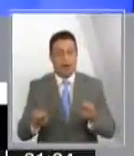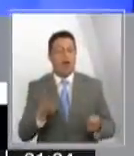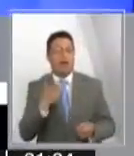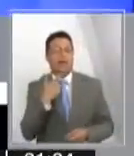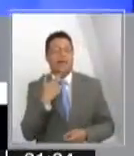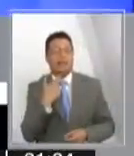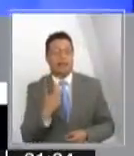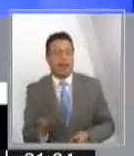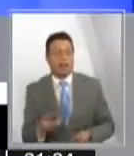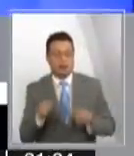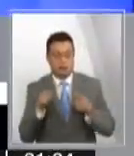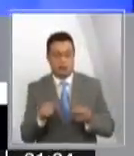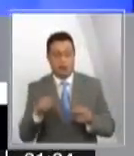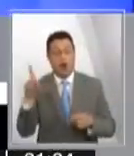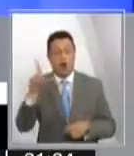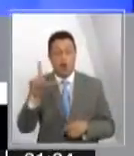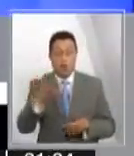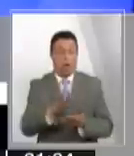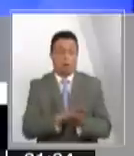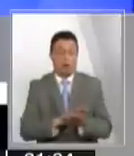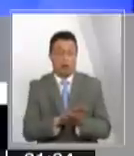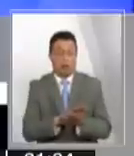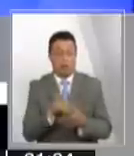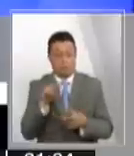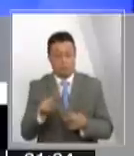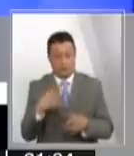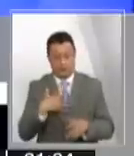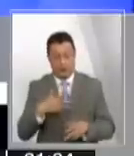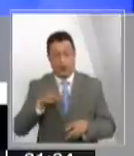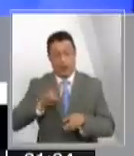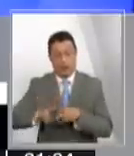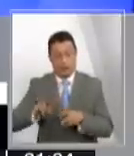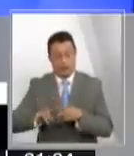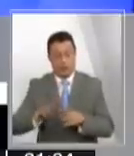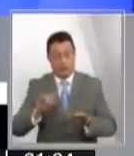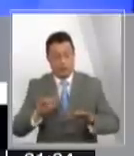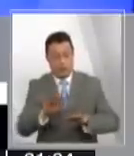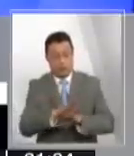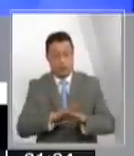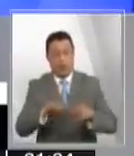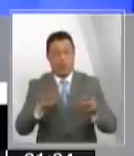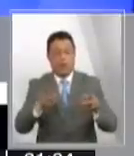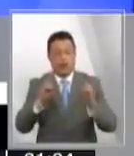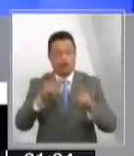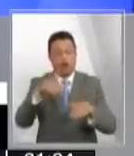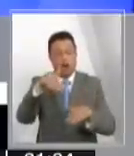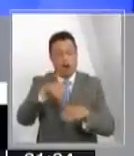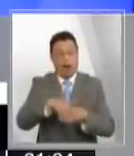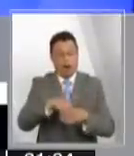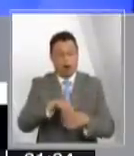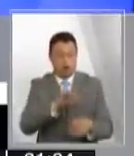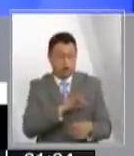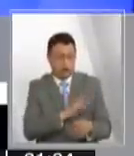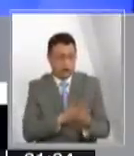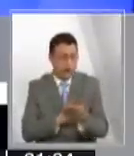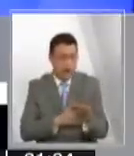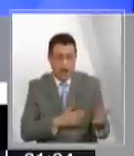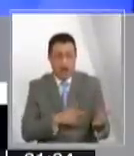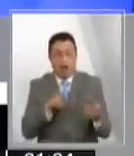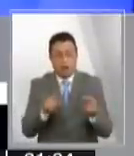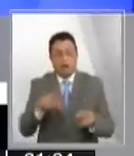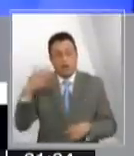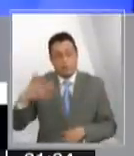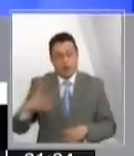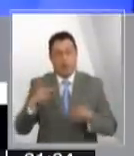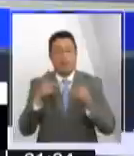digo, Verónica, el lunes, por ejemplo, lo que tratábamos de resolver y proteger es el derecho a voto de los chilenos, y eso es fundamental en una